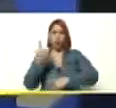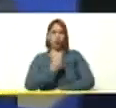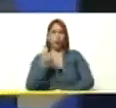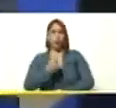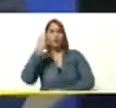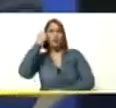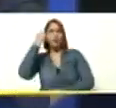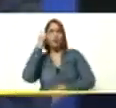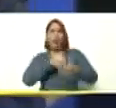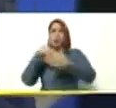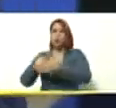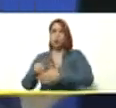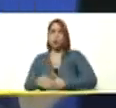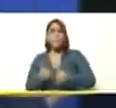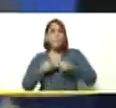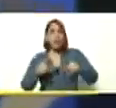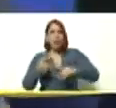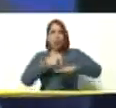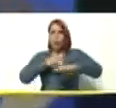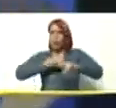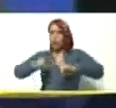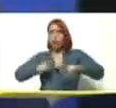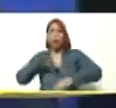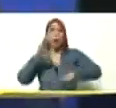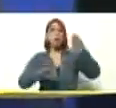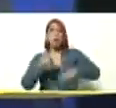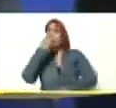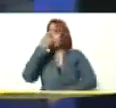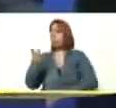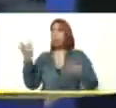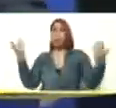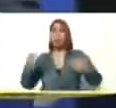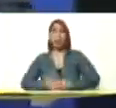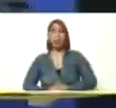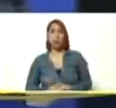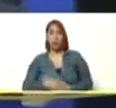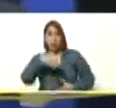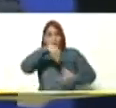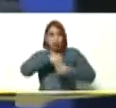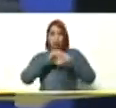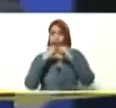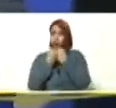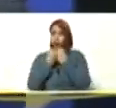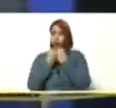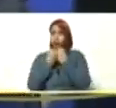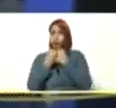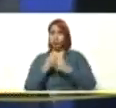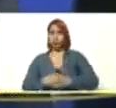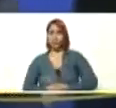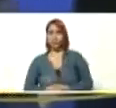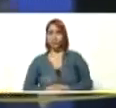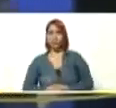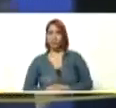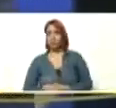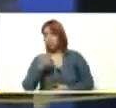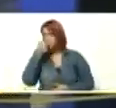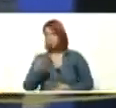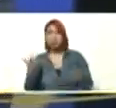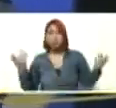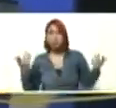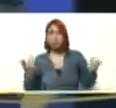las elecciones. Pero para gobernar, a veces, nosotros nos aislamos en una oficina en cuatro paredes y no los tomamos en